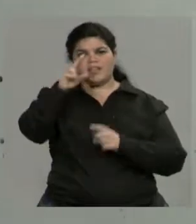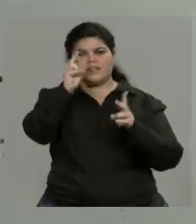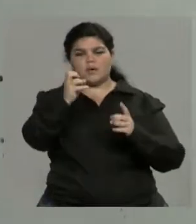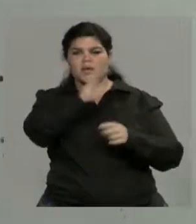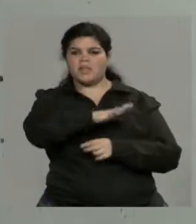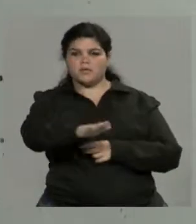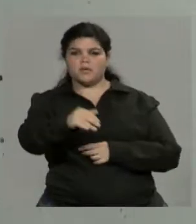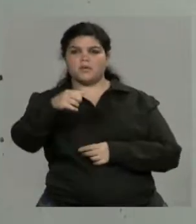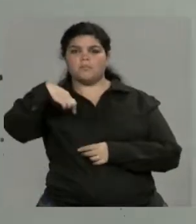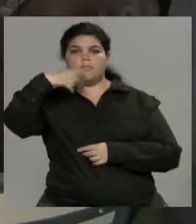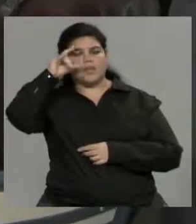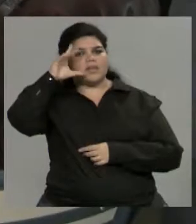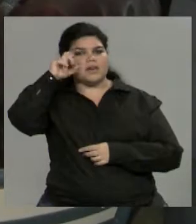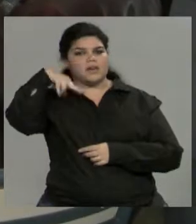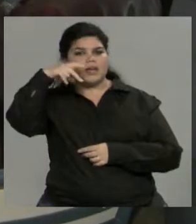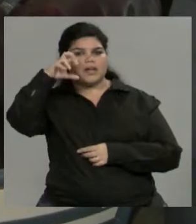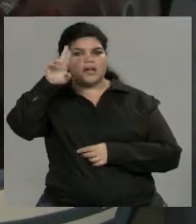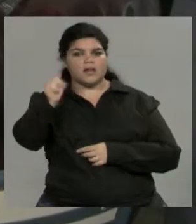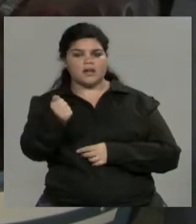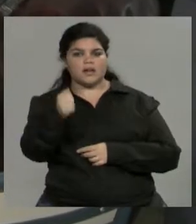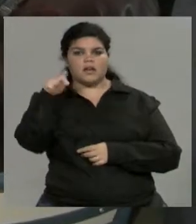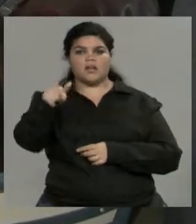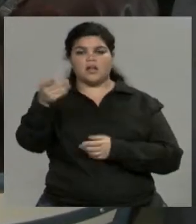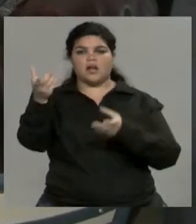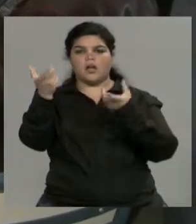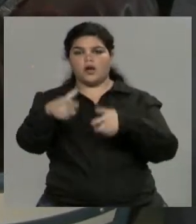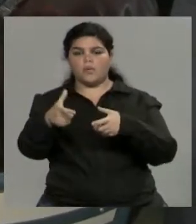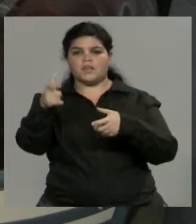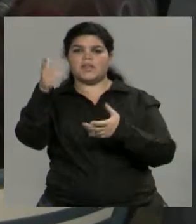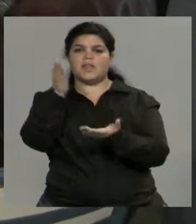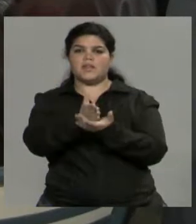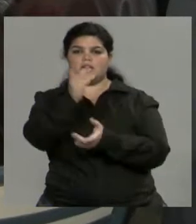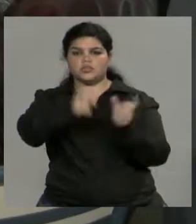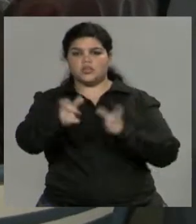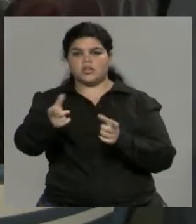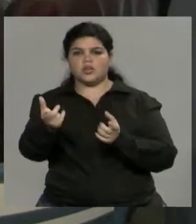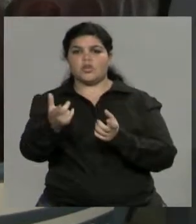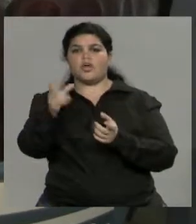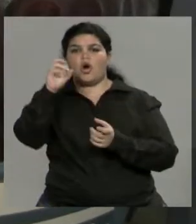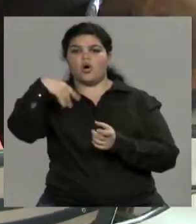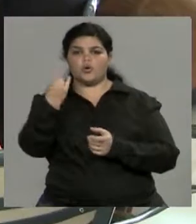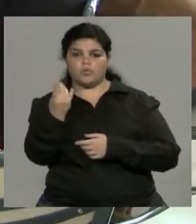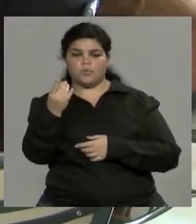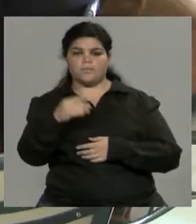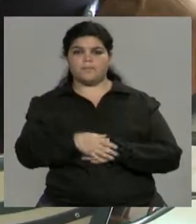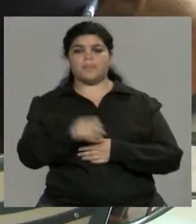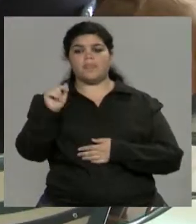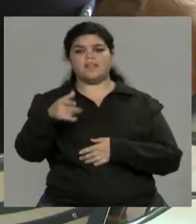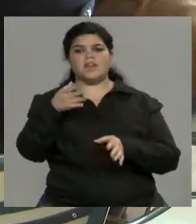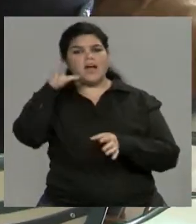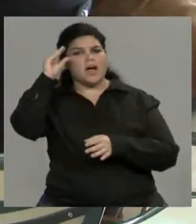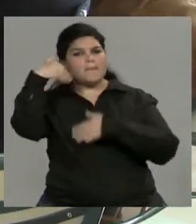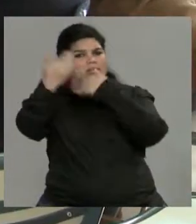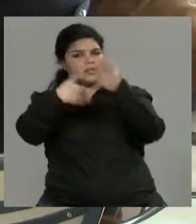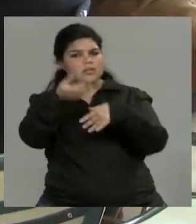Pedernera, miembro o integrante del Comité de Derechos del Niño de Naciones Unidas. y fue una capacitación dirigida a